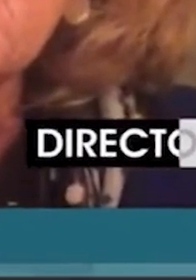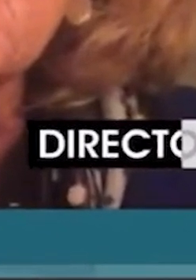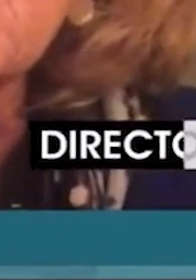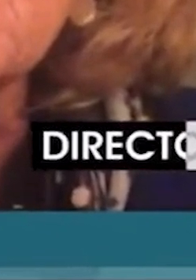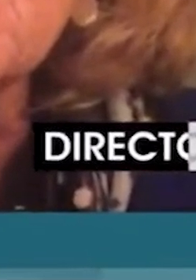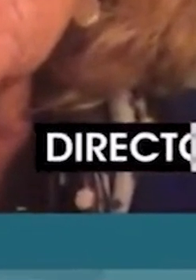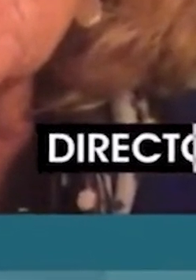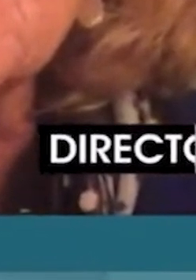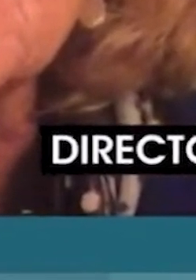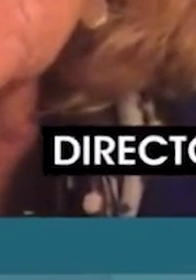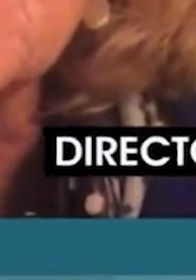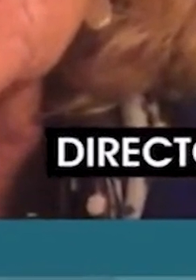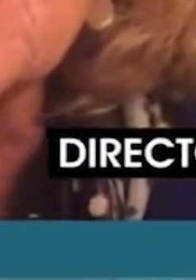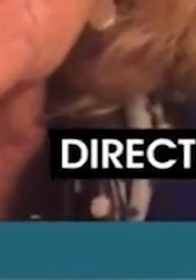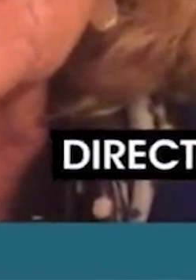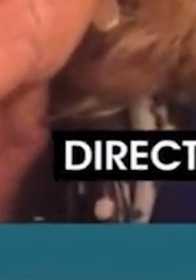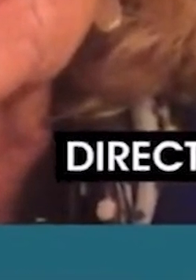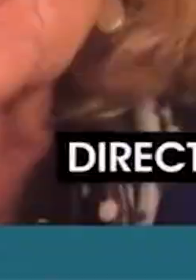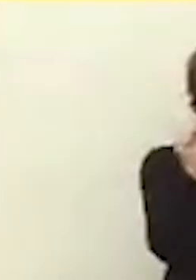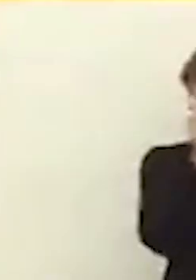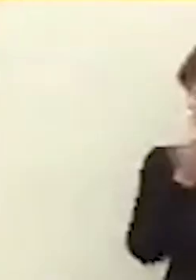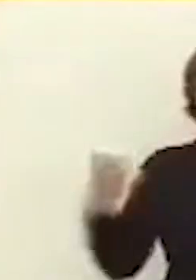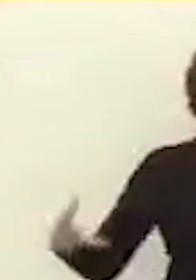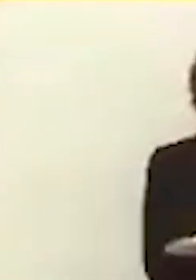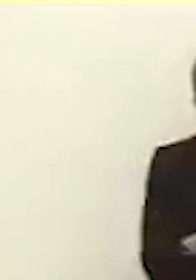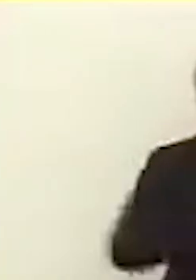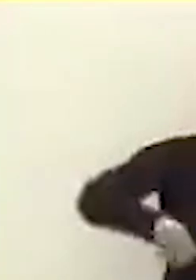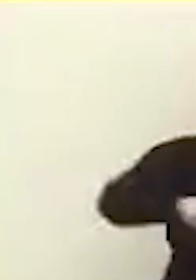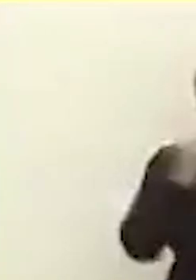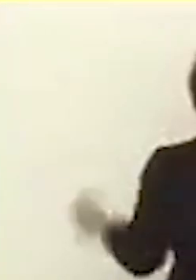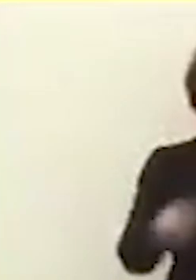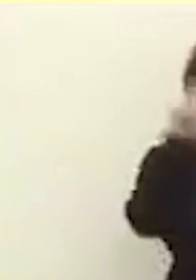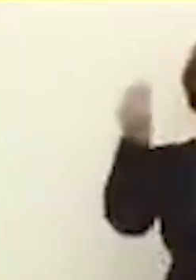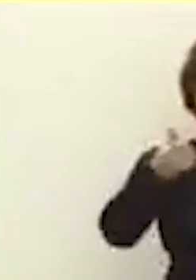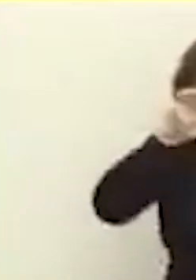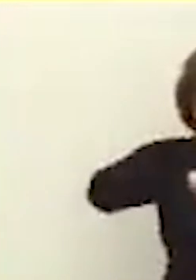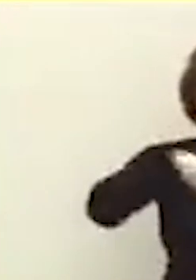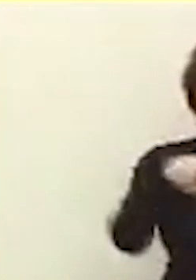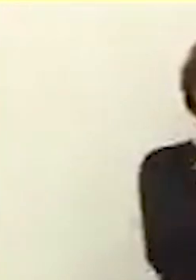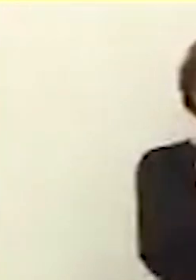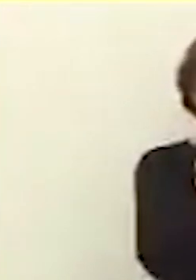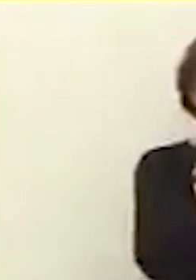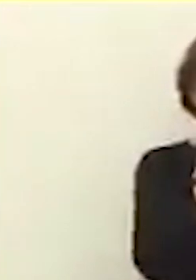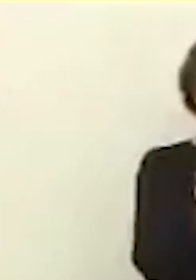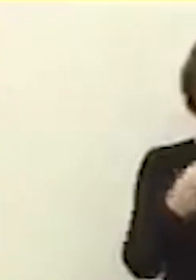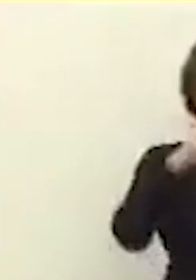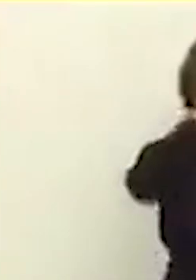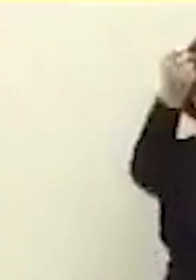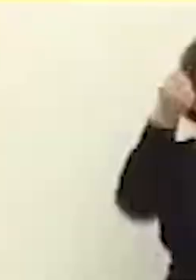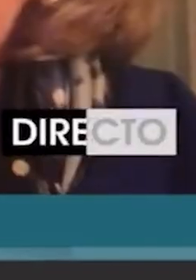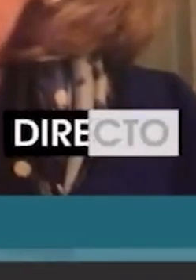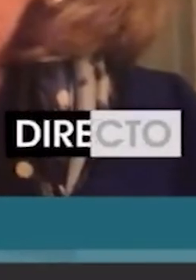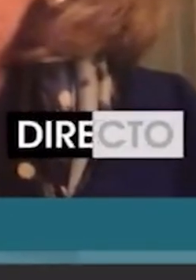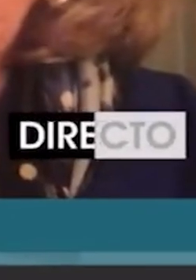Esperanza Aguirre se ha mostrado totalmente indignada ante el discurso que dio Armengol, la presidenta socialista del Congreso de los